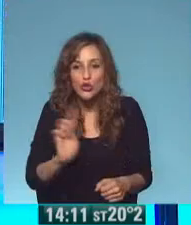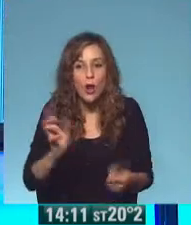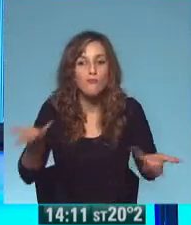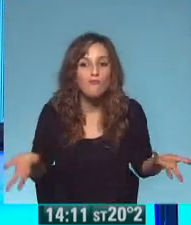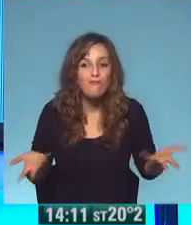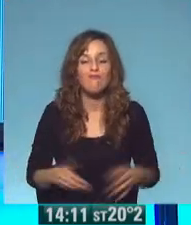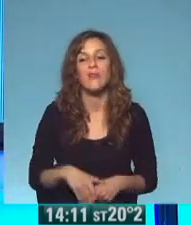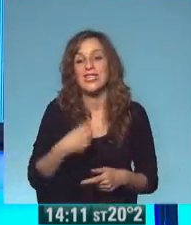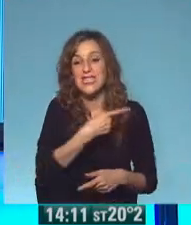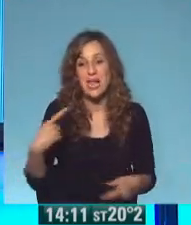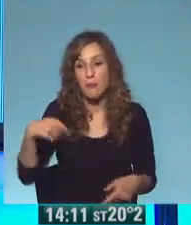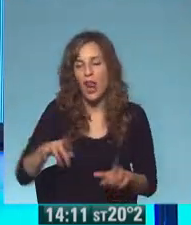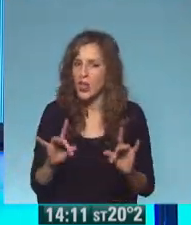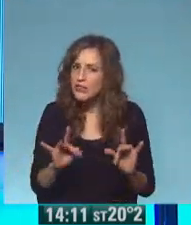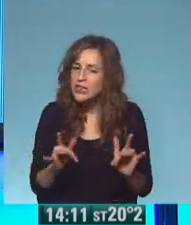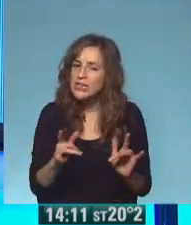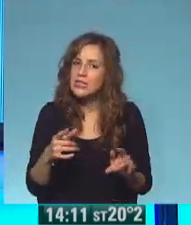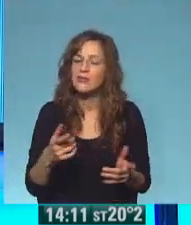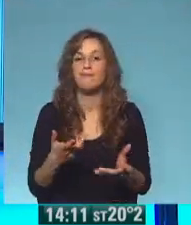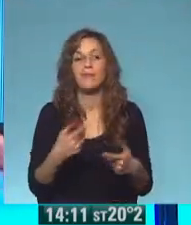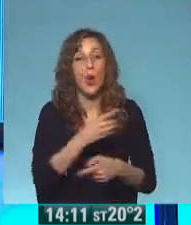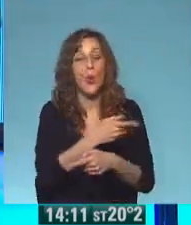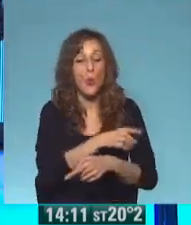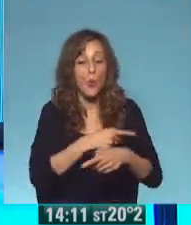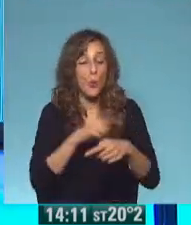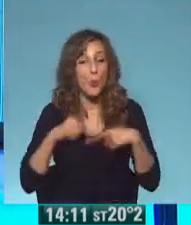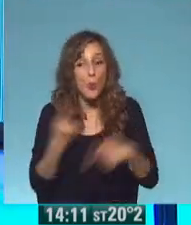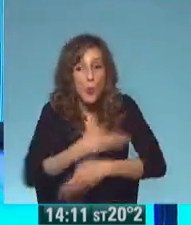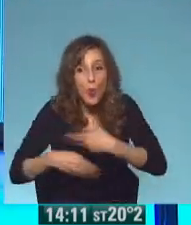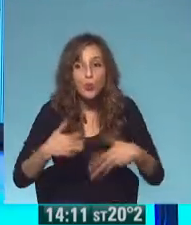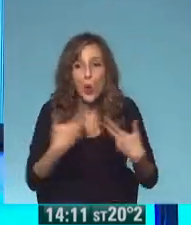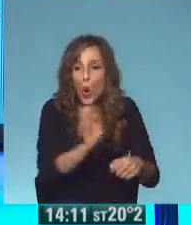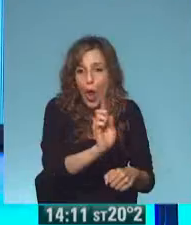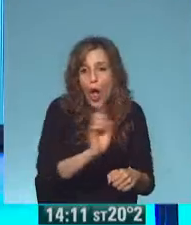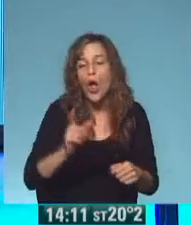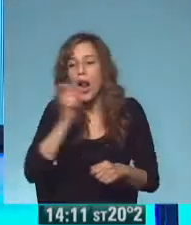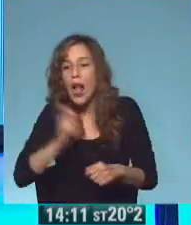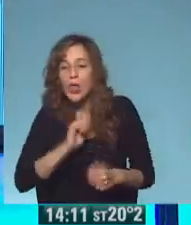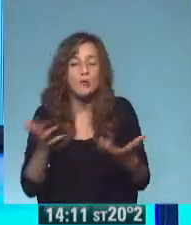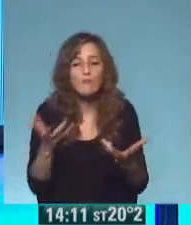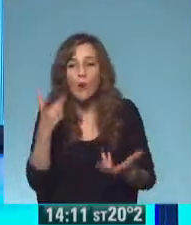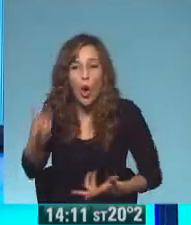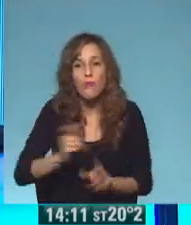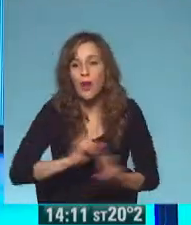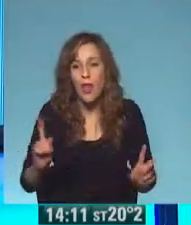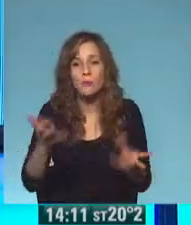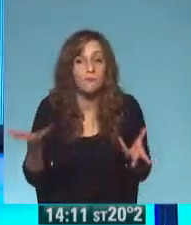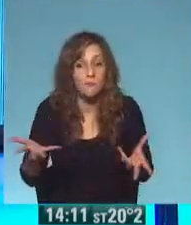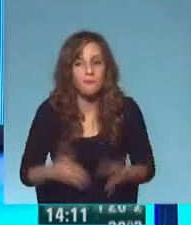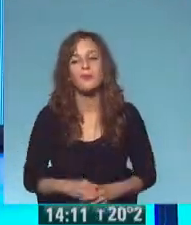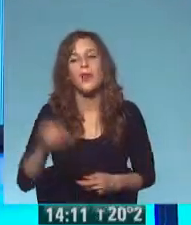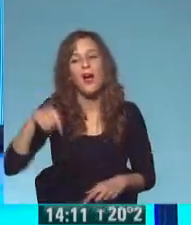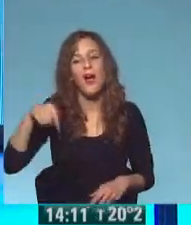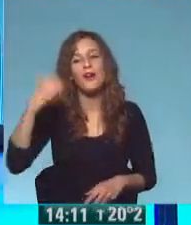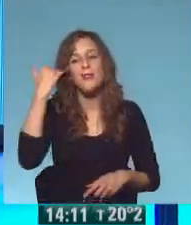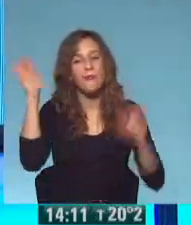muy difícil para mí. Bueno, por suerte estamos pasándola tan bien acá. Por supuesto. Bueno, ahora sí, chicos y chicas, estamos listos, listas. ¡Vamos a hacer